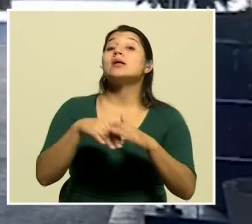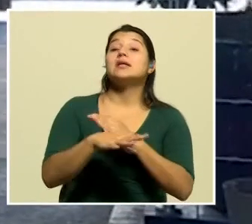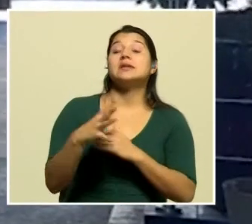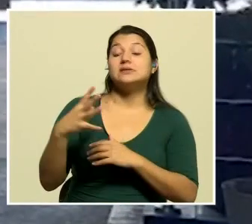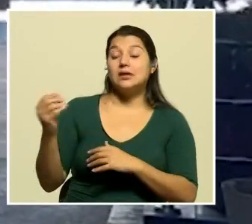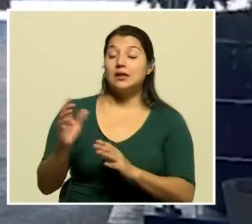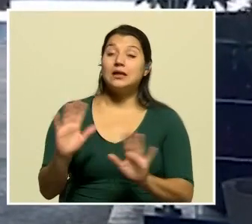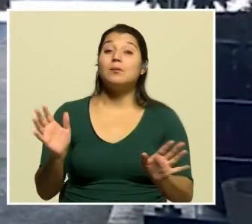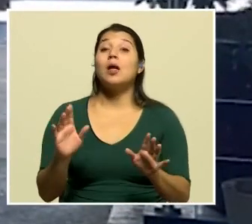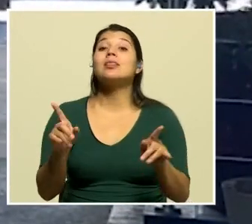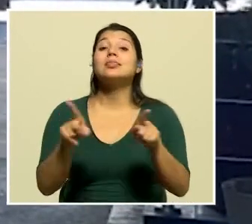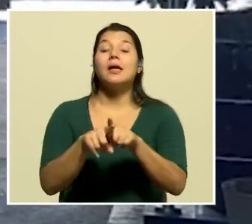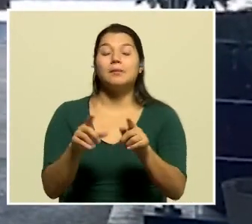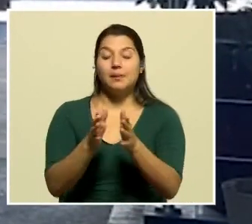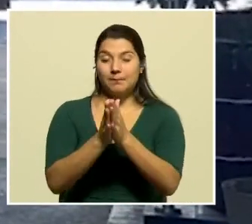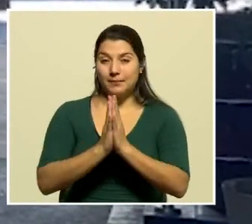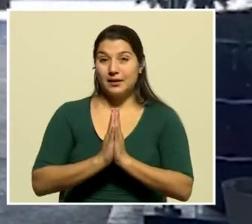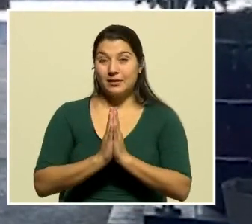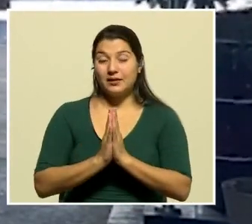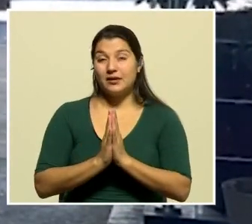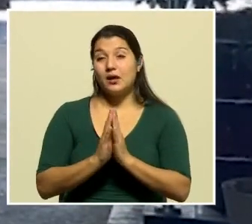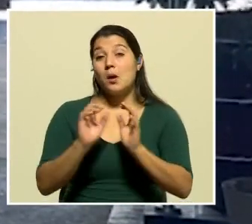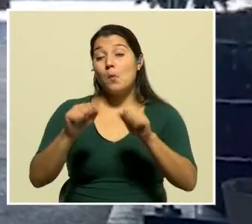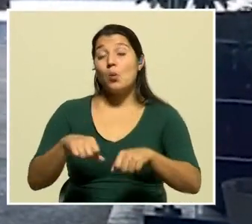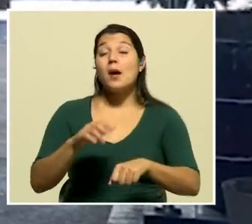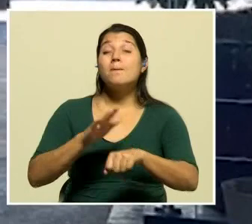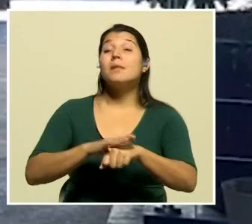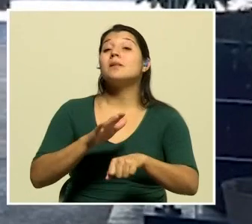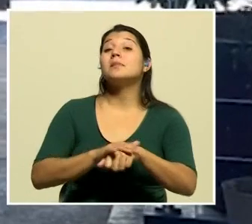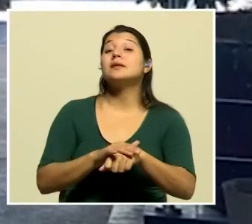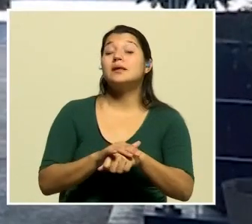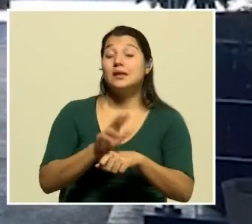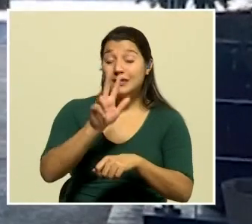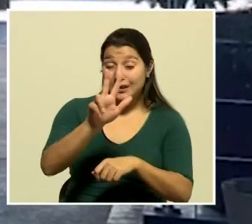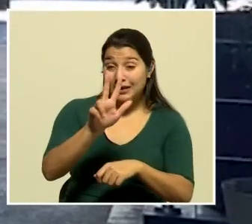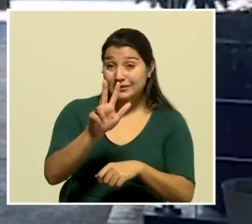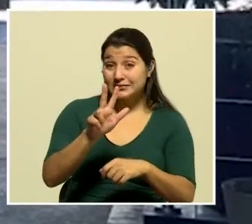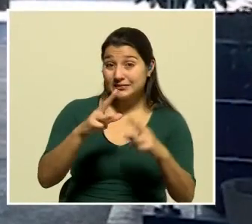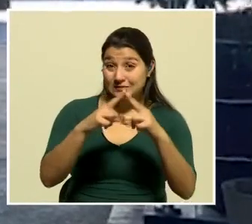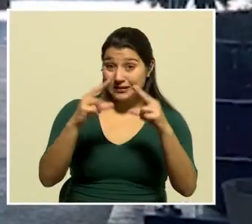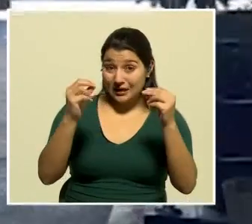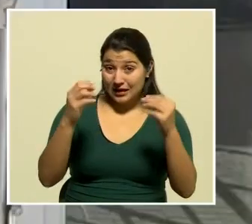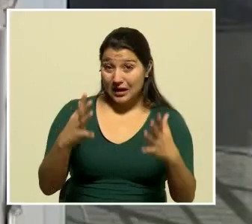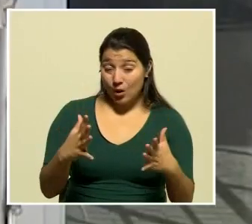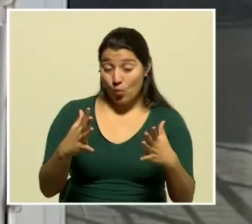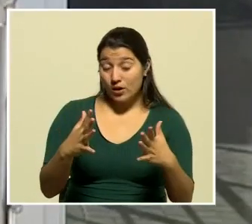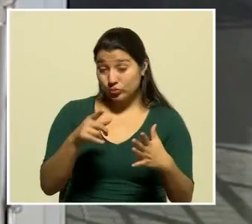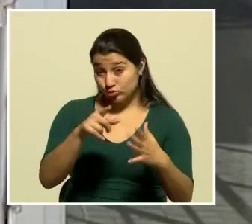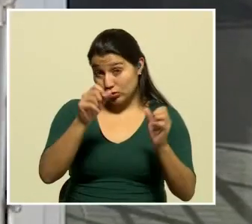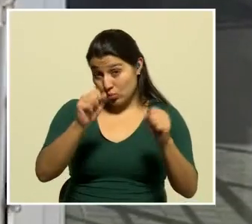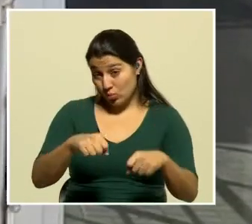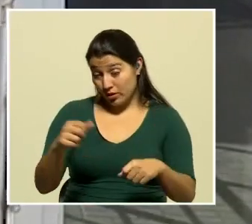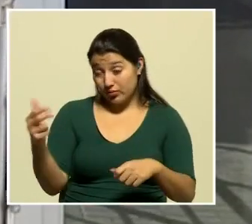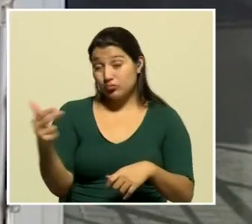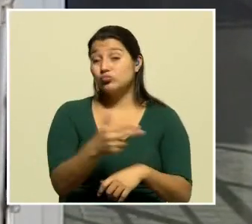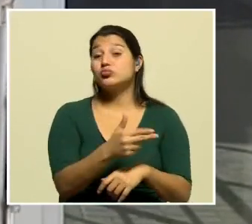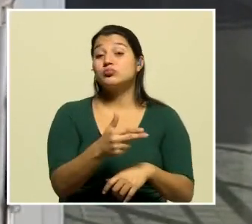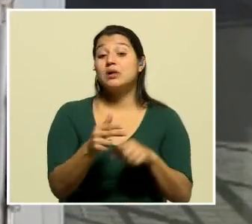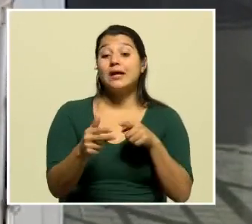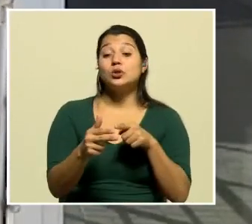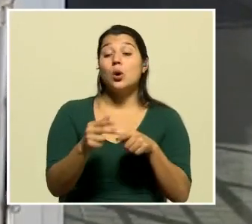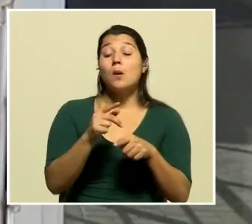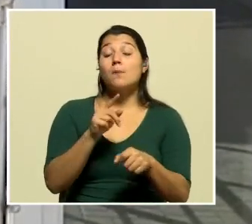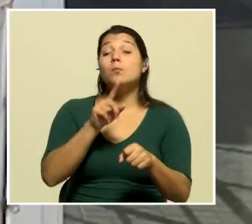otras medidas. También están pidiendo que se le deje transitar a 3 transportistas panameños que se encuentran en el sector costarricense que dieron positivo al